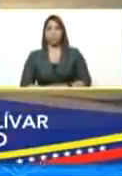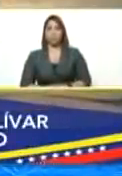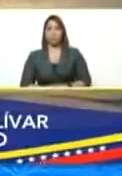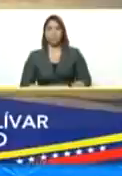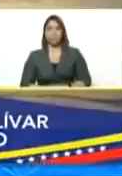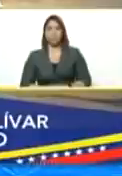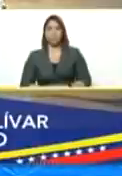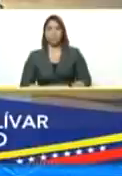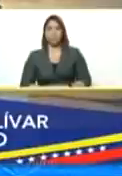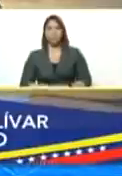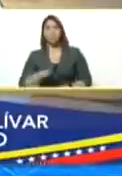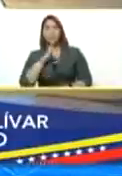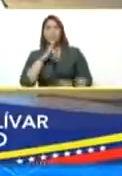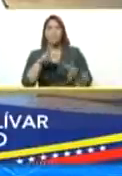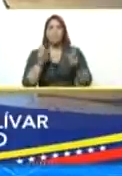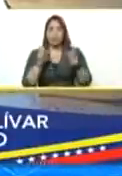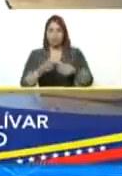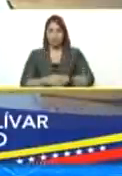bancaria,